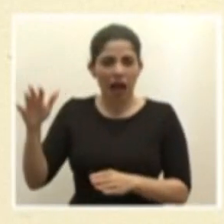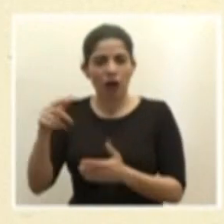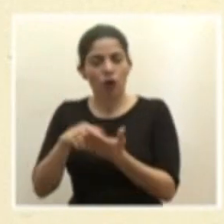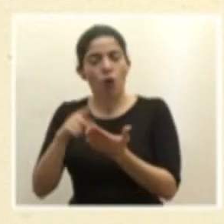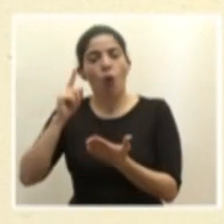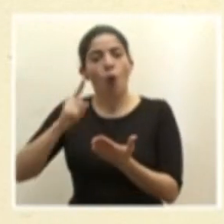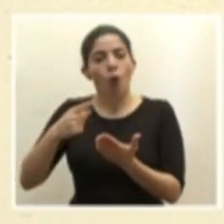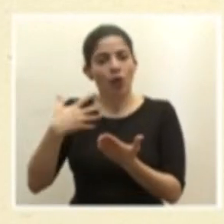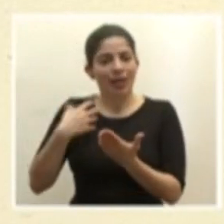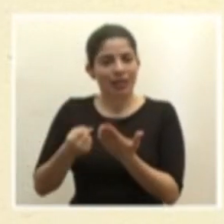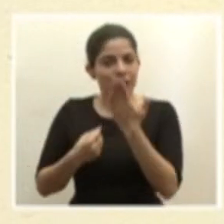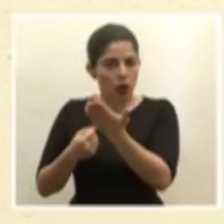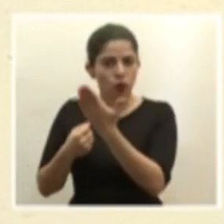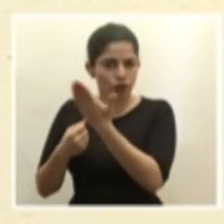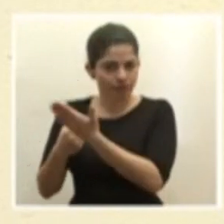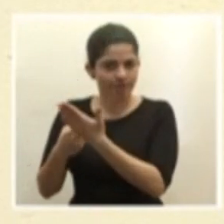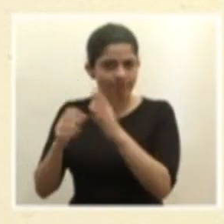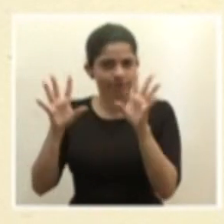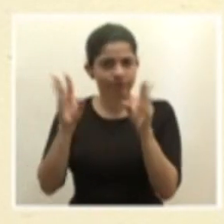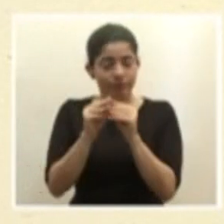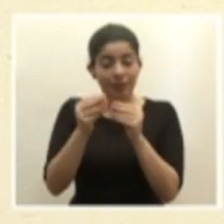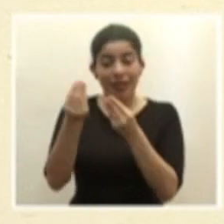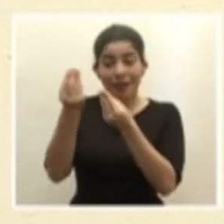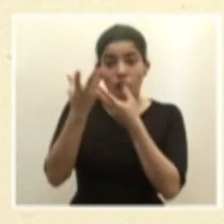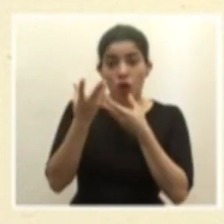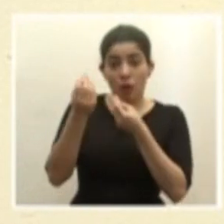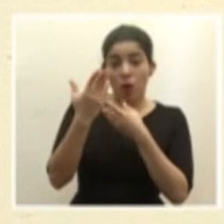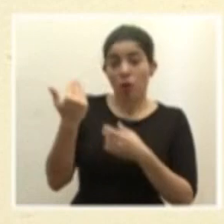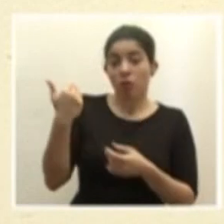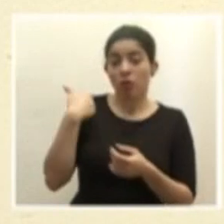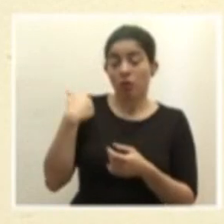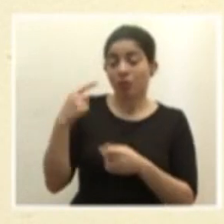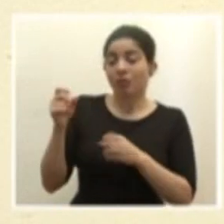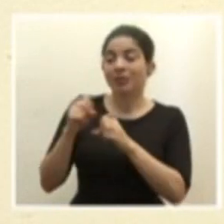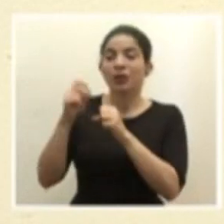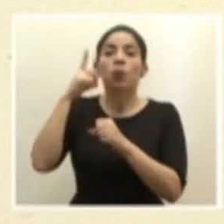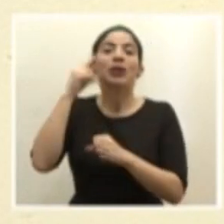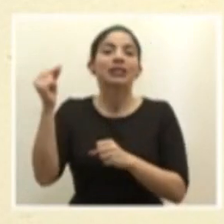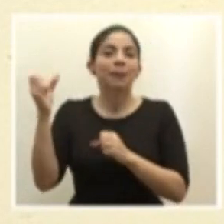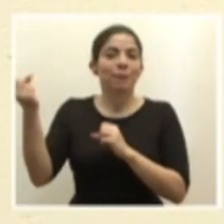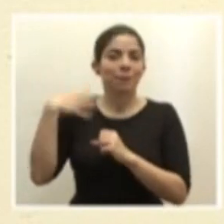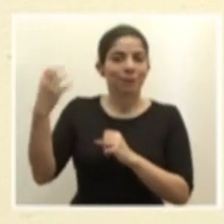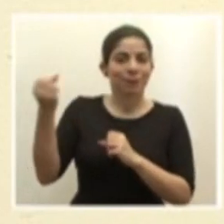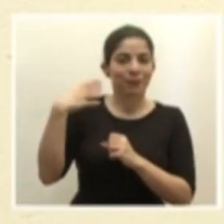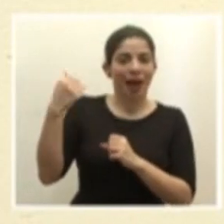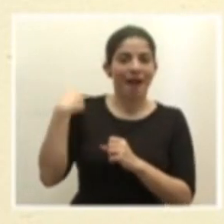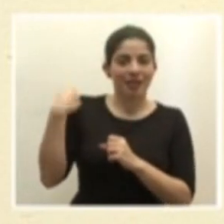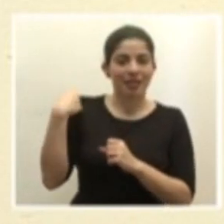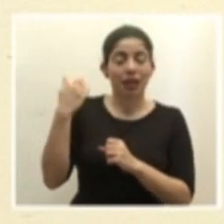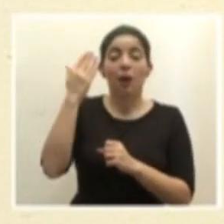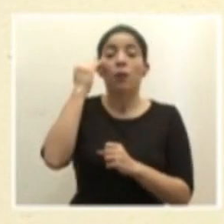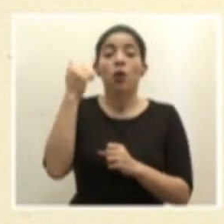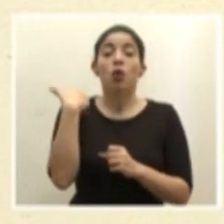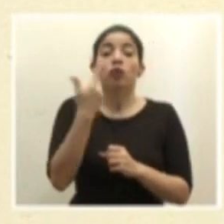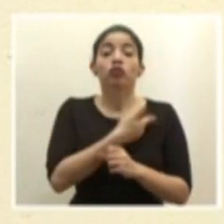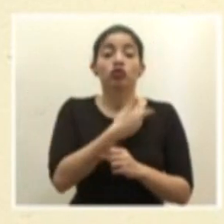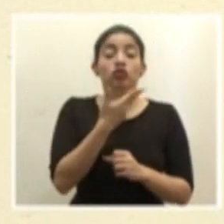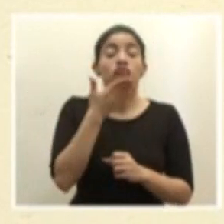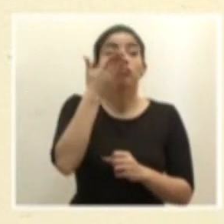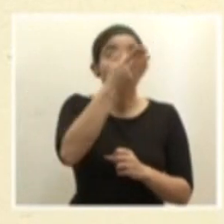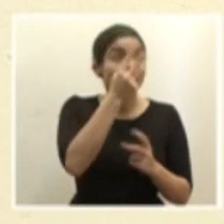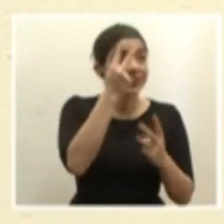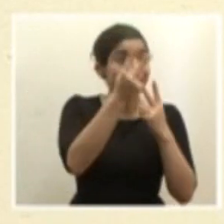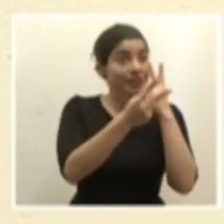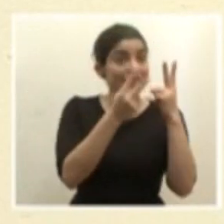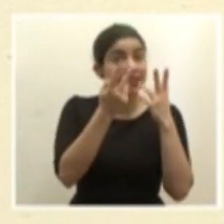sanitarias. De acuerdo a los reportes que he estado viendo por el sistema WhatsApp, porque luego de hacer las